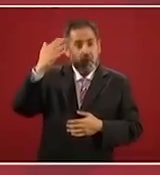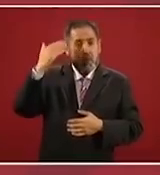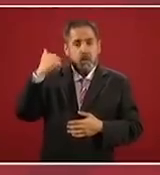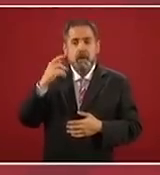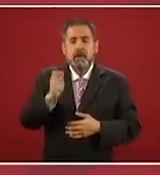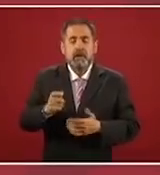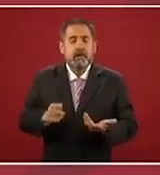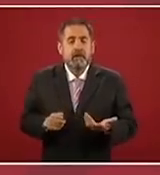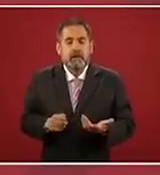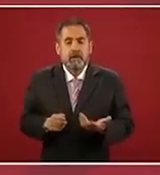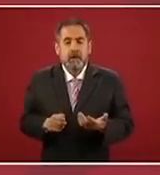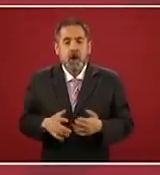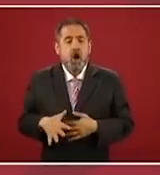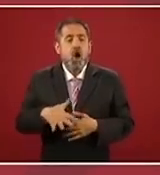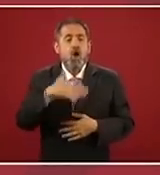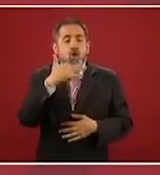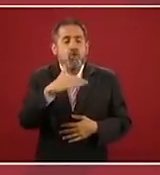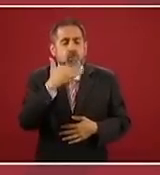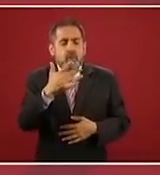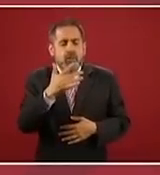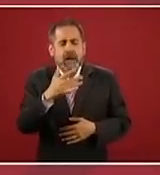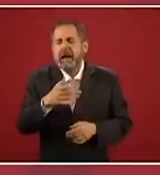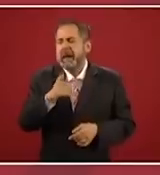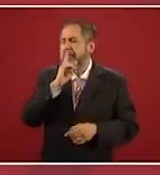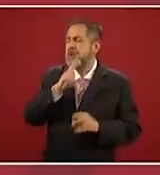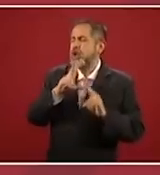el que la corrupción no era delito grave,